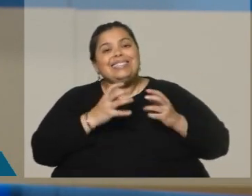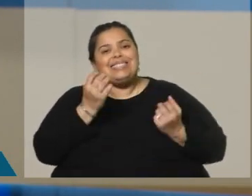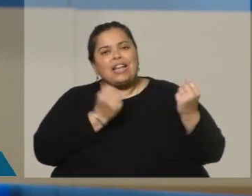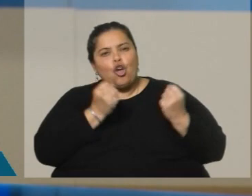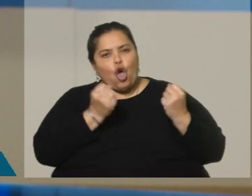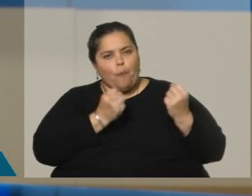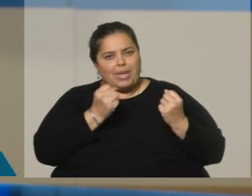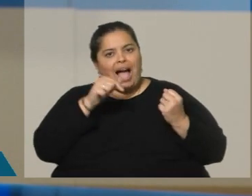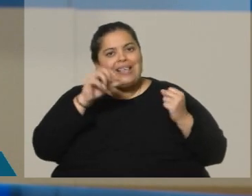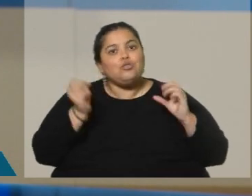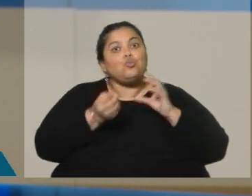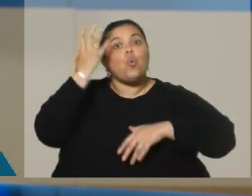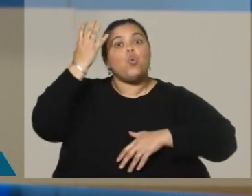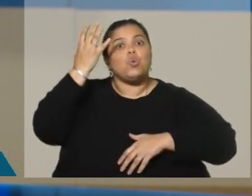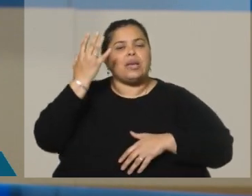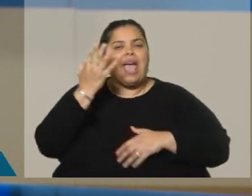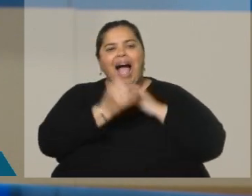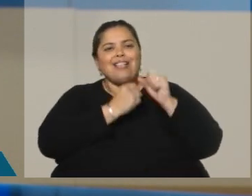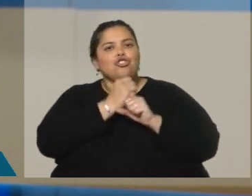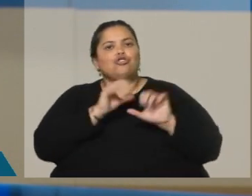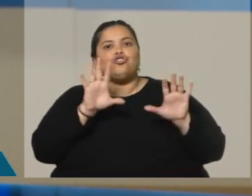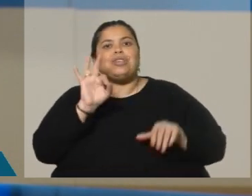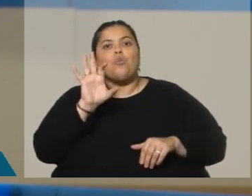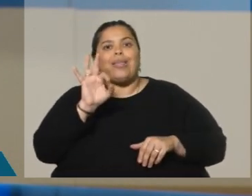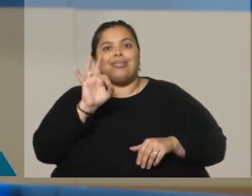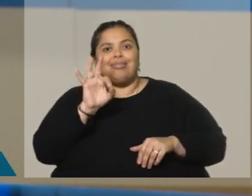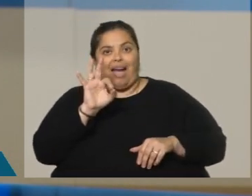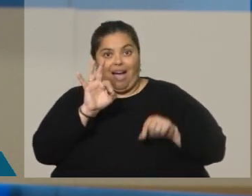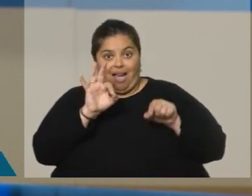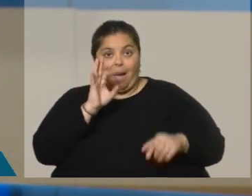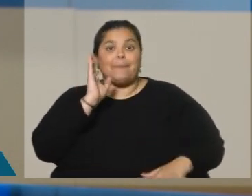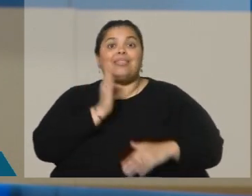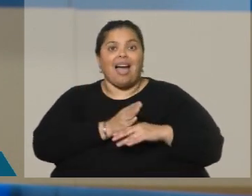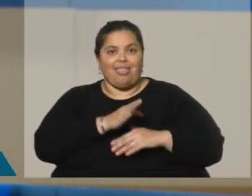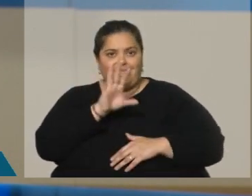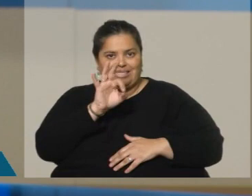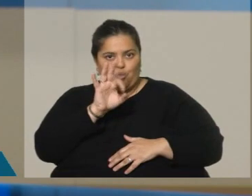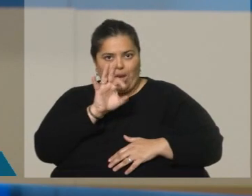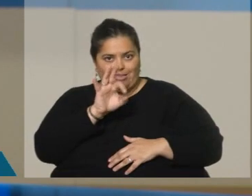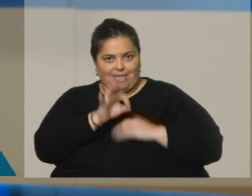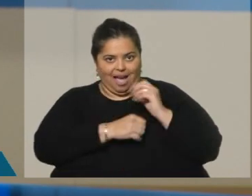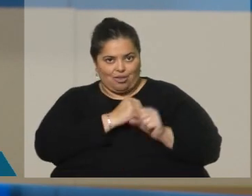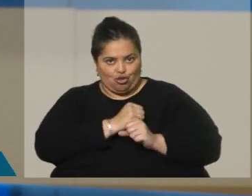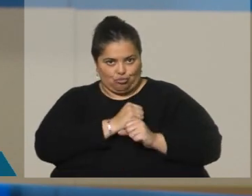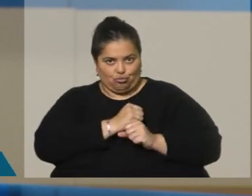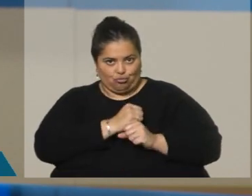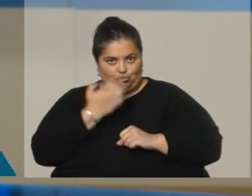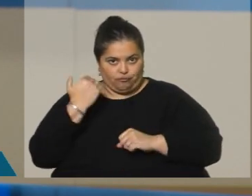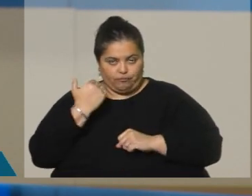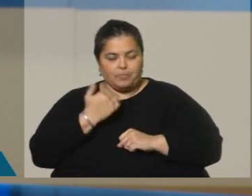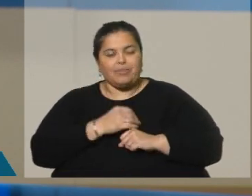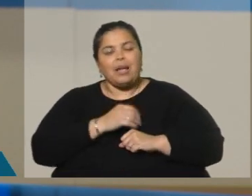que surge o nace A mediados de los años 50 que va teniendo todo un descubrir un transcurrir